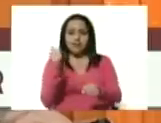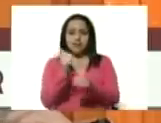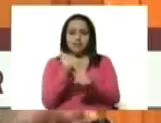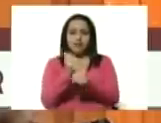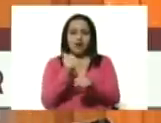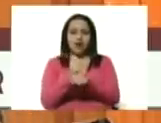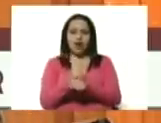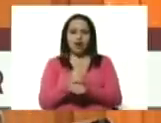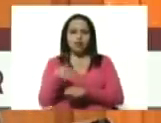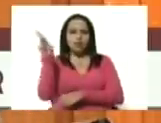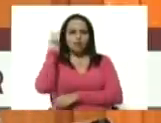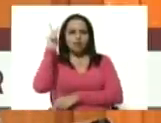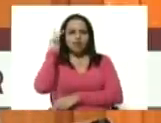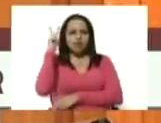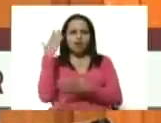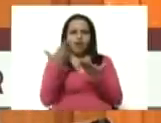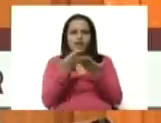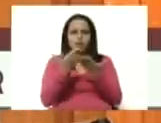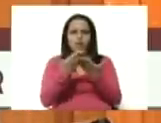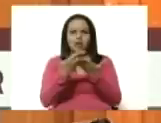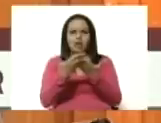de Comunicación Social,